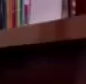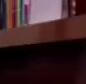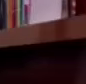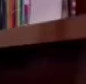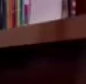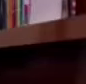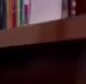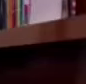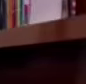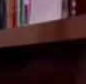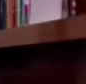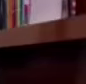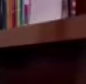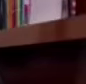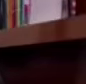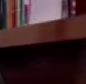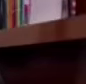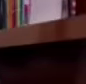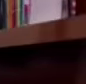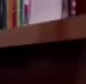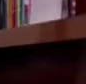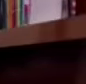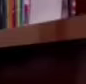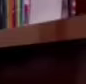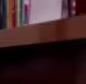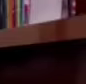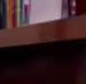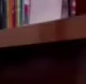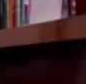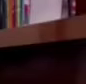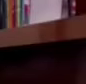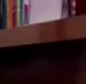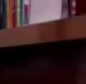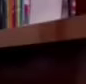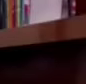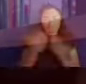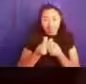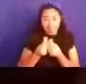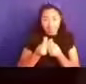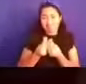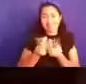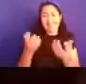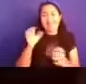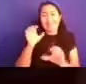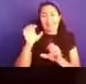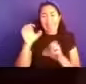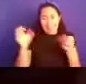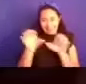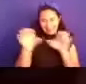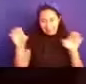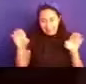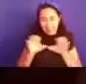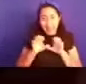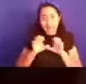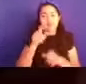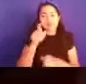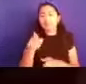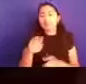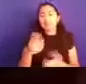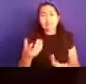Realmente te agradezco mucho en nombre de todos, del equipo PUEC, por tus palabras, por tus palabras